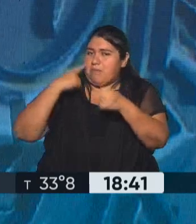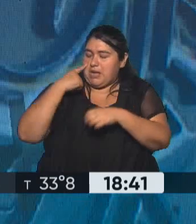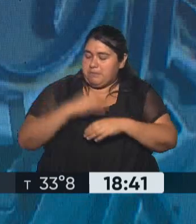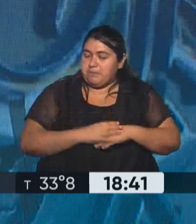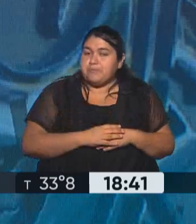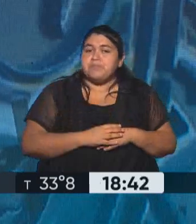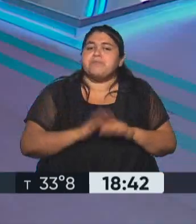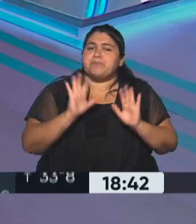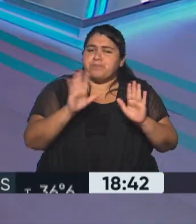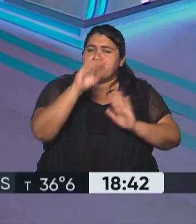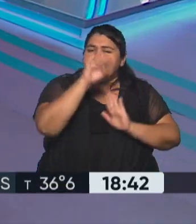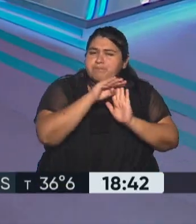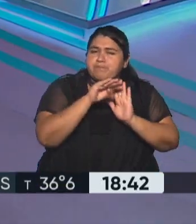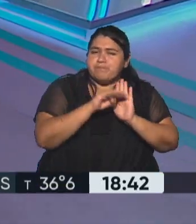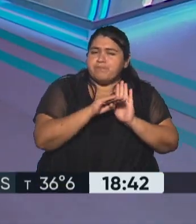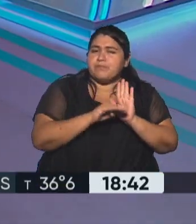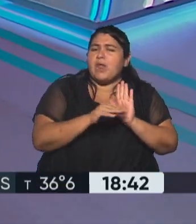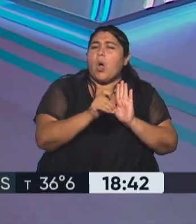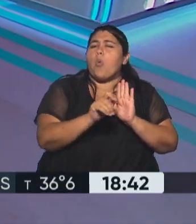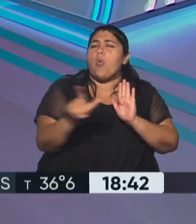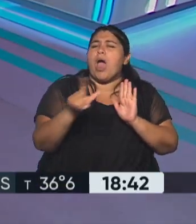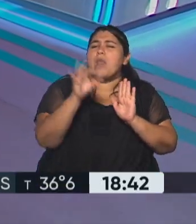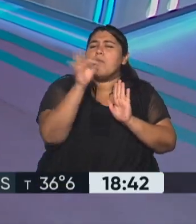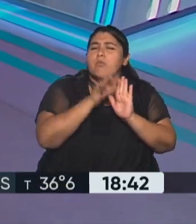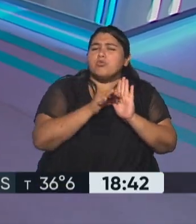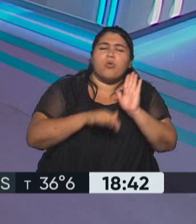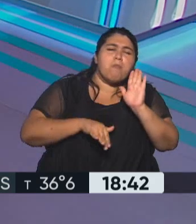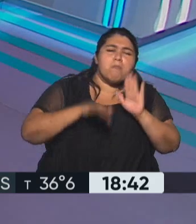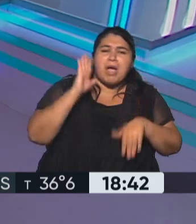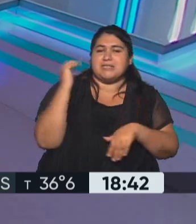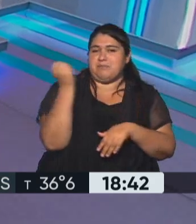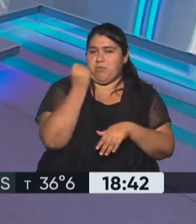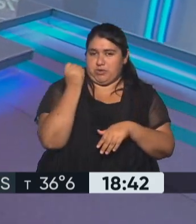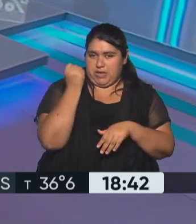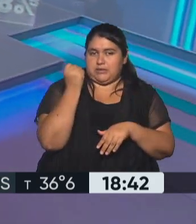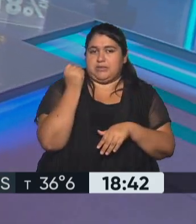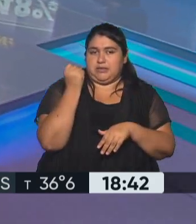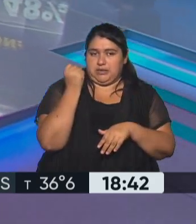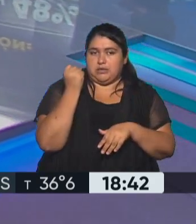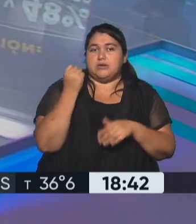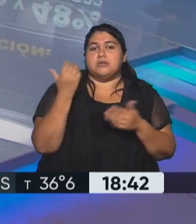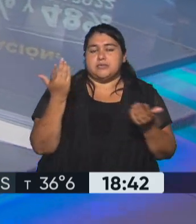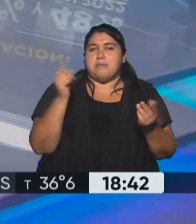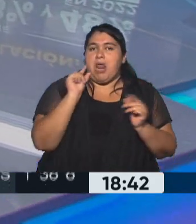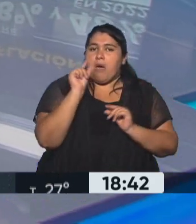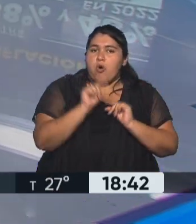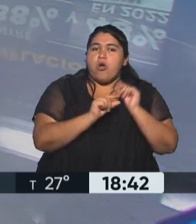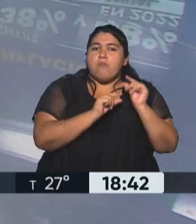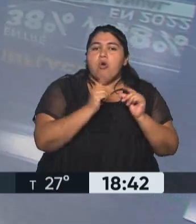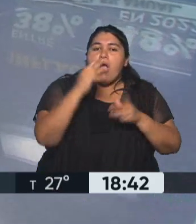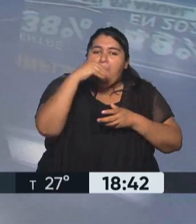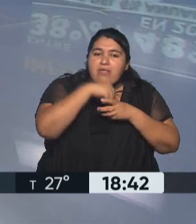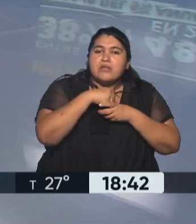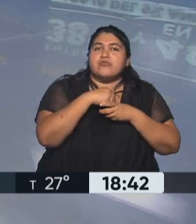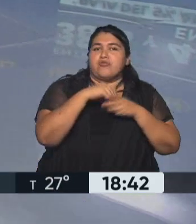Internacional. Mira, comencemos a ver justamente cuáles son los puntos más importantes a consensuar dentro